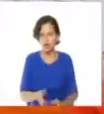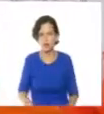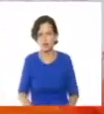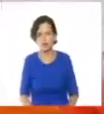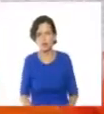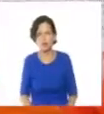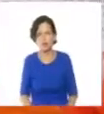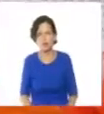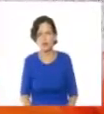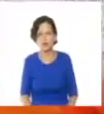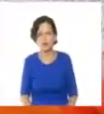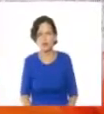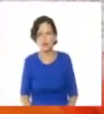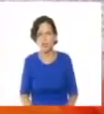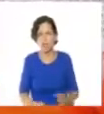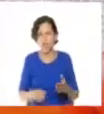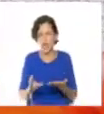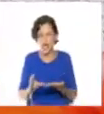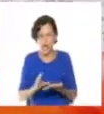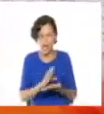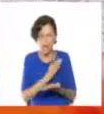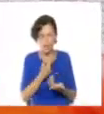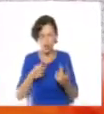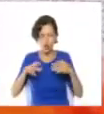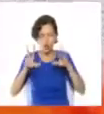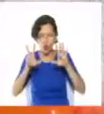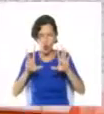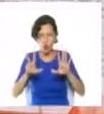página 40 vamos a ubicar